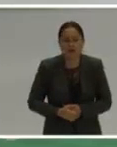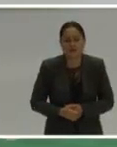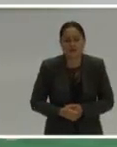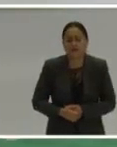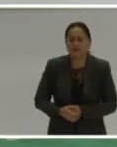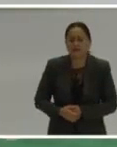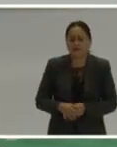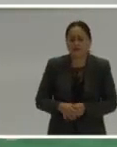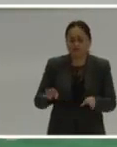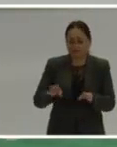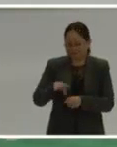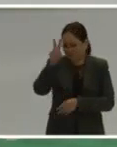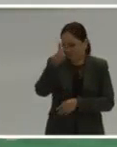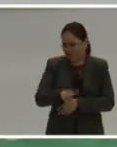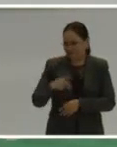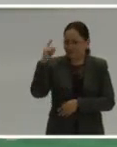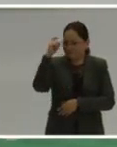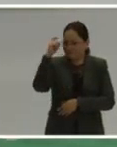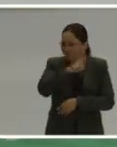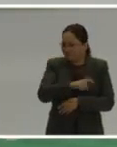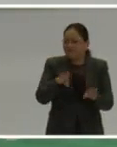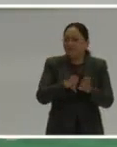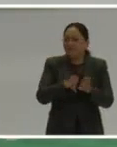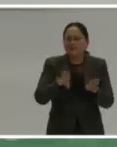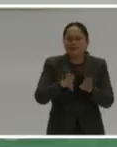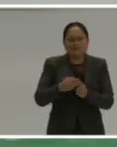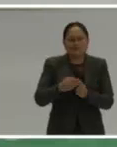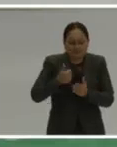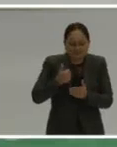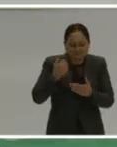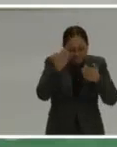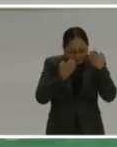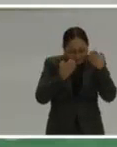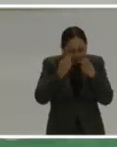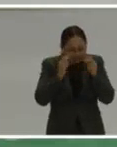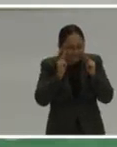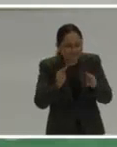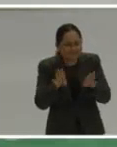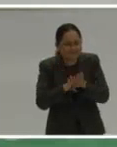¿cómo esta complejidad se, cómo lo analizamos? ¿Sí?